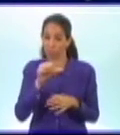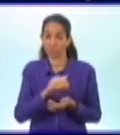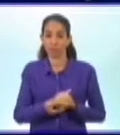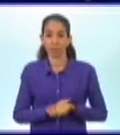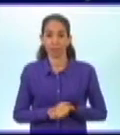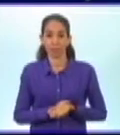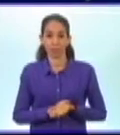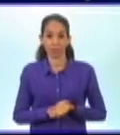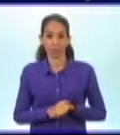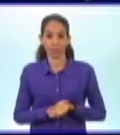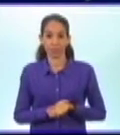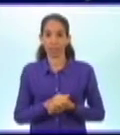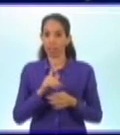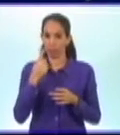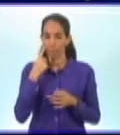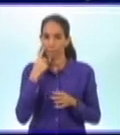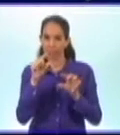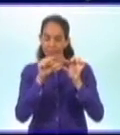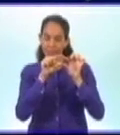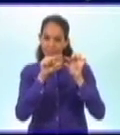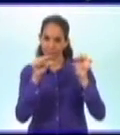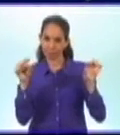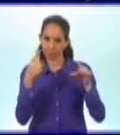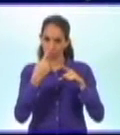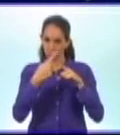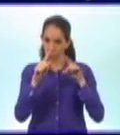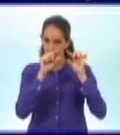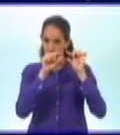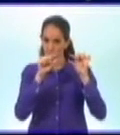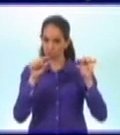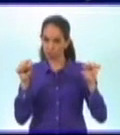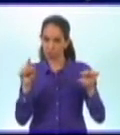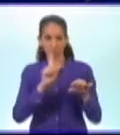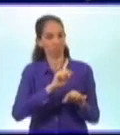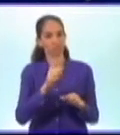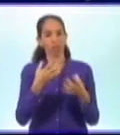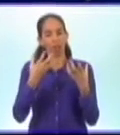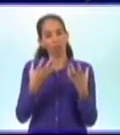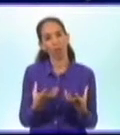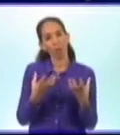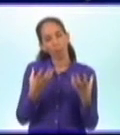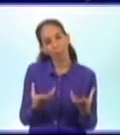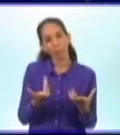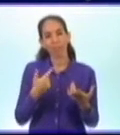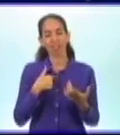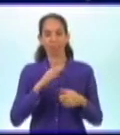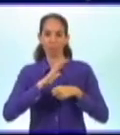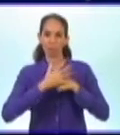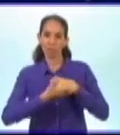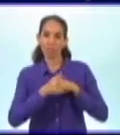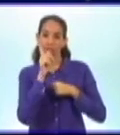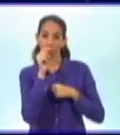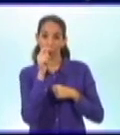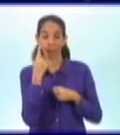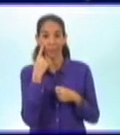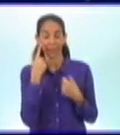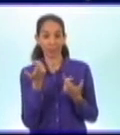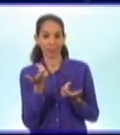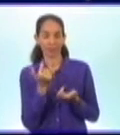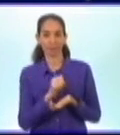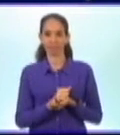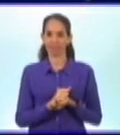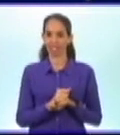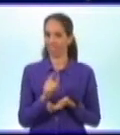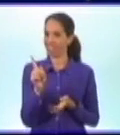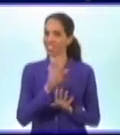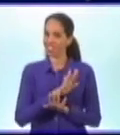aparece entre comillas, "no pesa, es mi hermano", que es la que da título al texto, como pueden apreciar, ya no aparecen